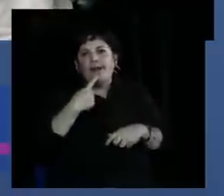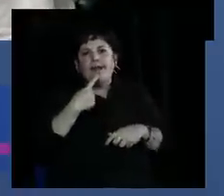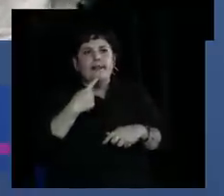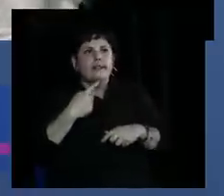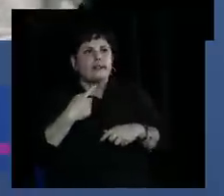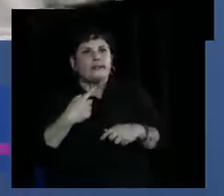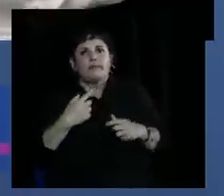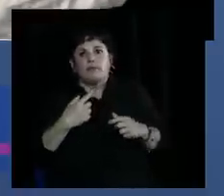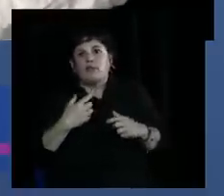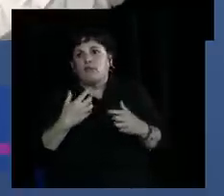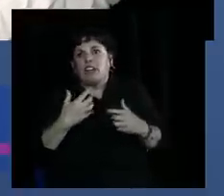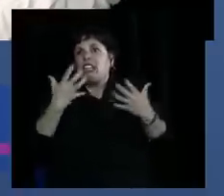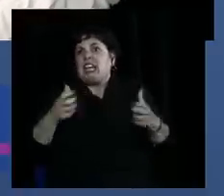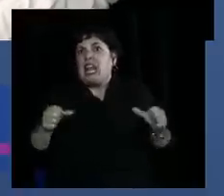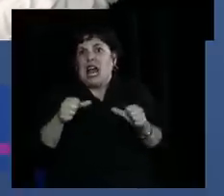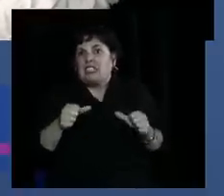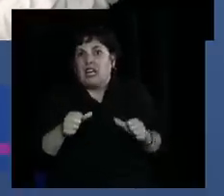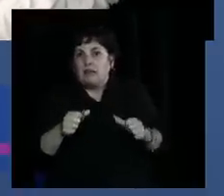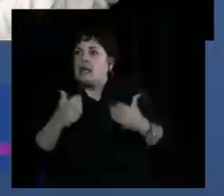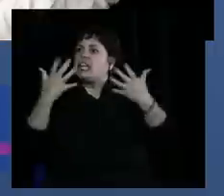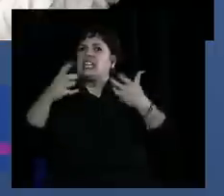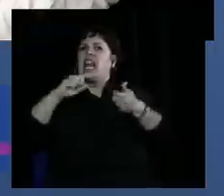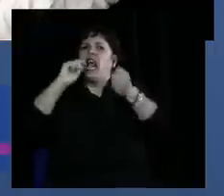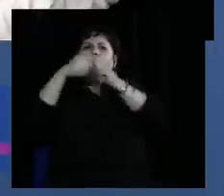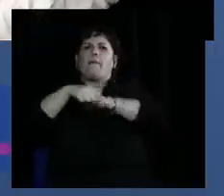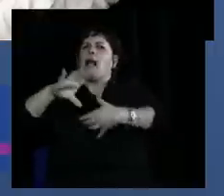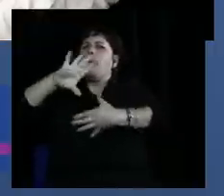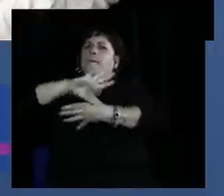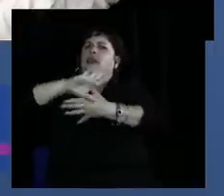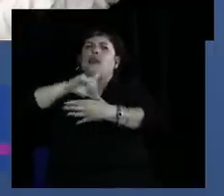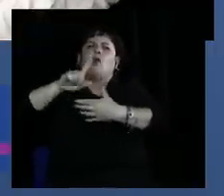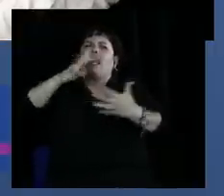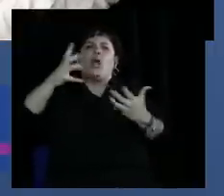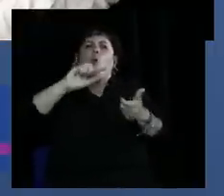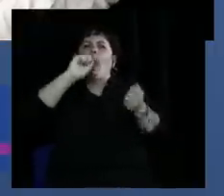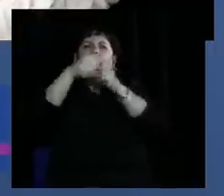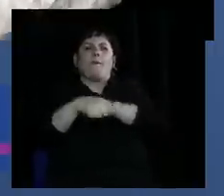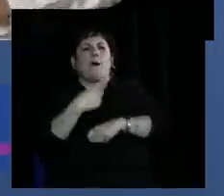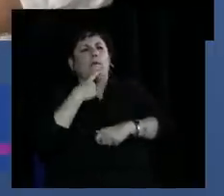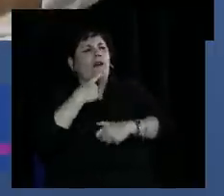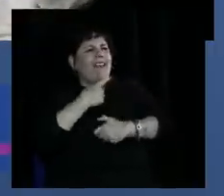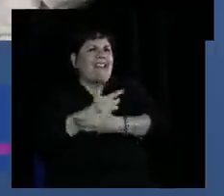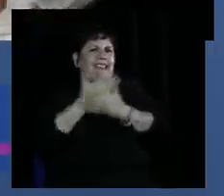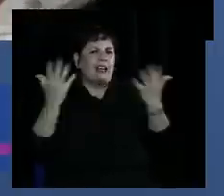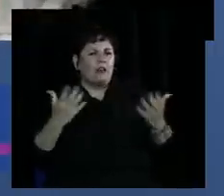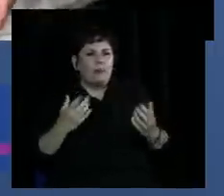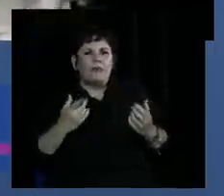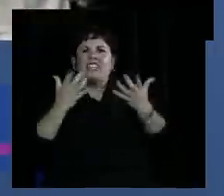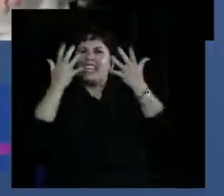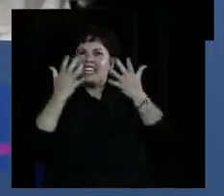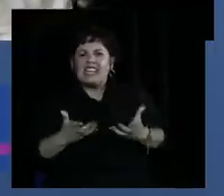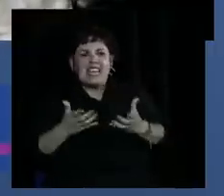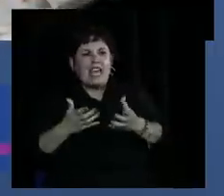diciendo exactamente lo que quieren hacer. Darle un giro político es hacer que se canalicen a través de